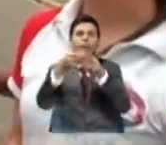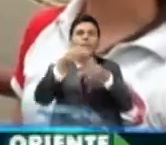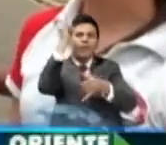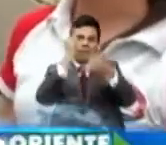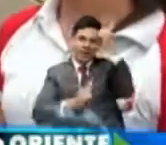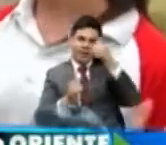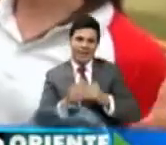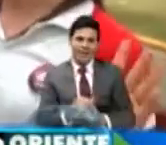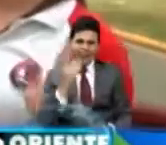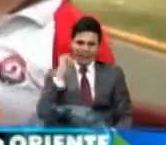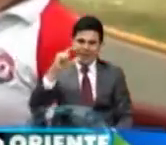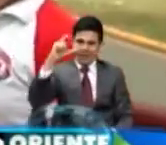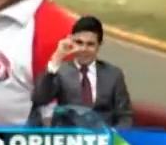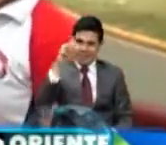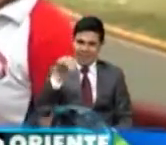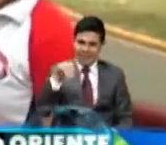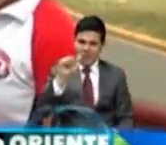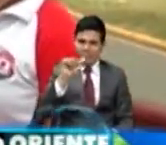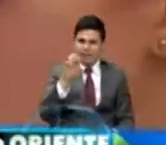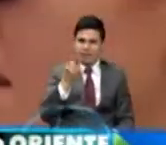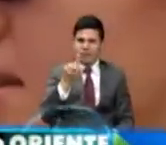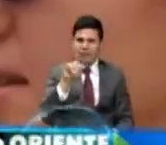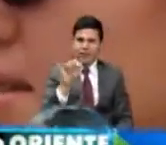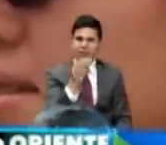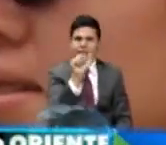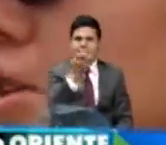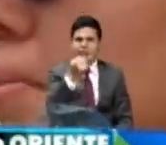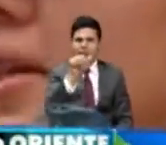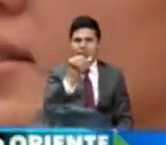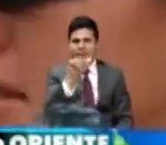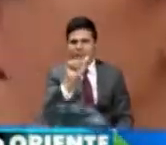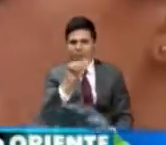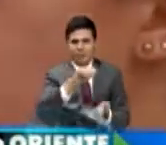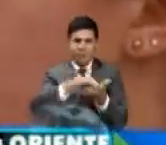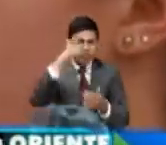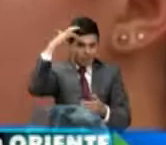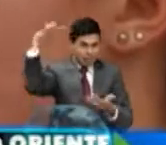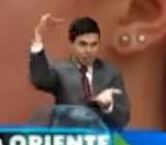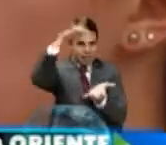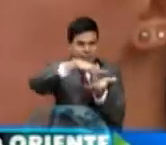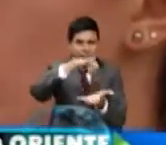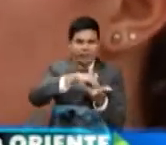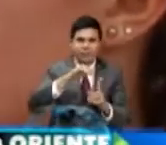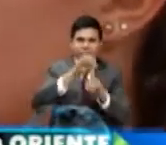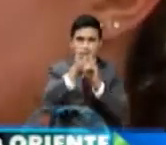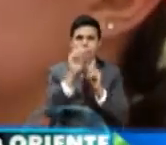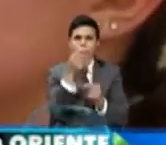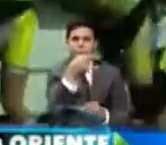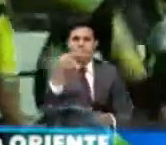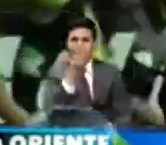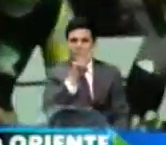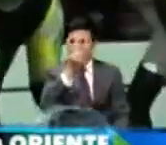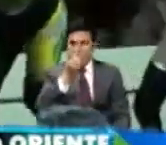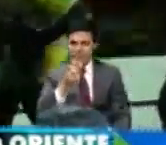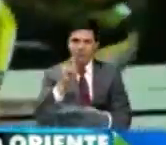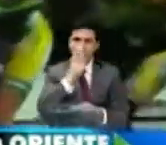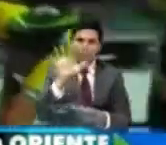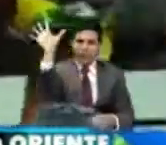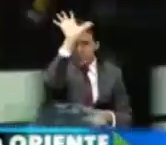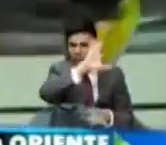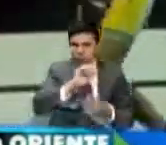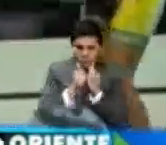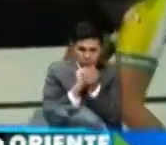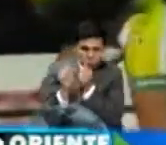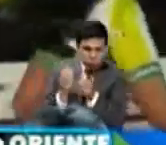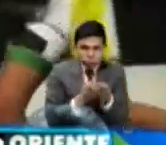La patinadora cucuteña Mayerly Amaya se prepara para disputar en Cartagena a partir del 28 de marzo la válida nacional de este